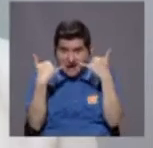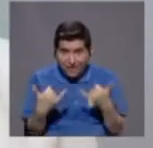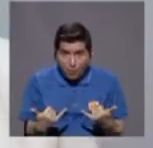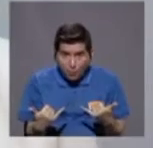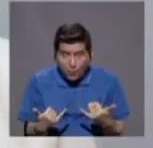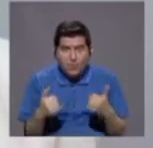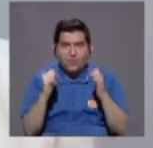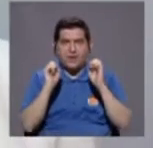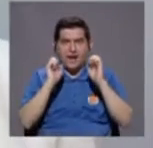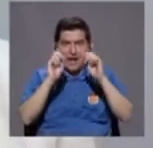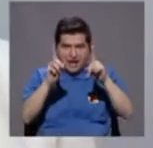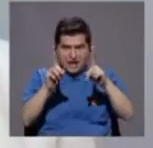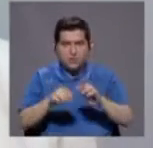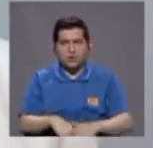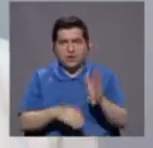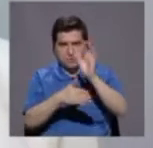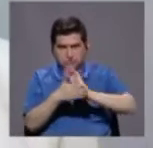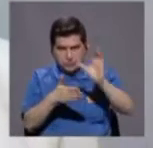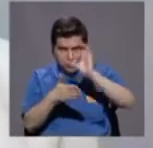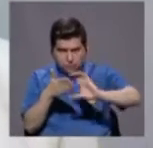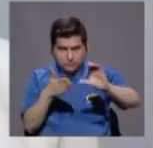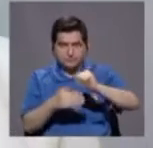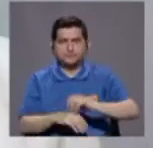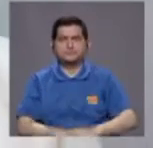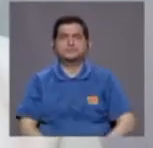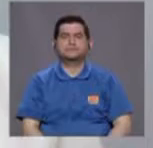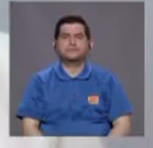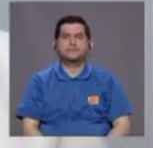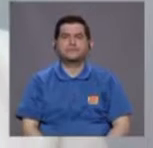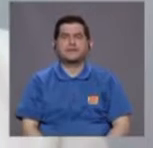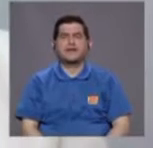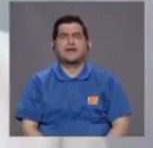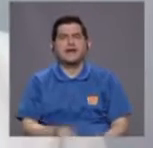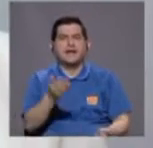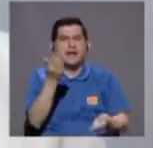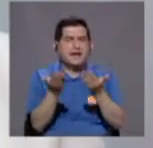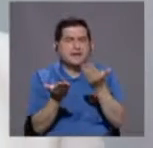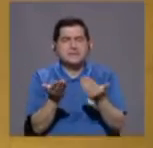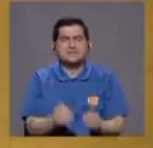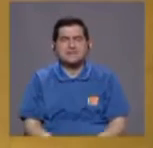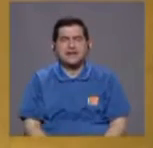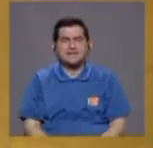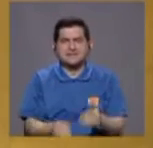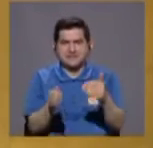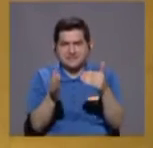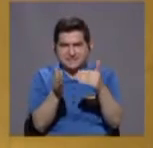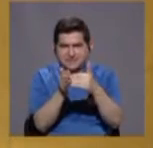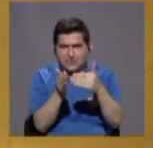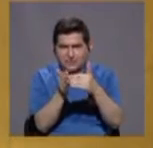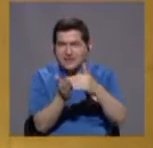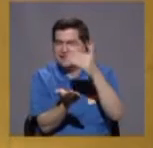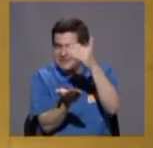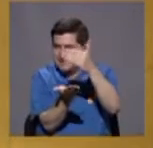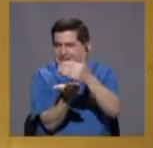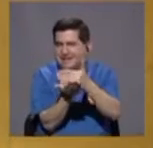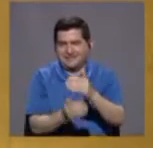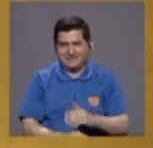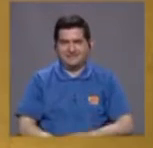la educación secundaria. Tal vez de nuevo otra pequeña introducción